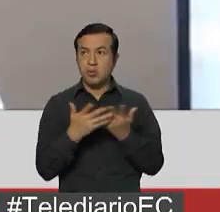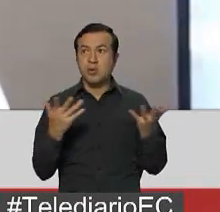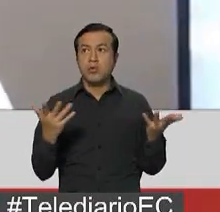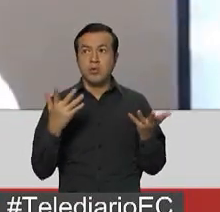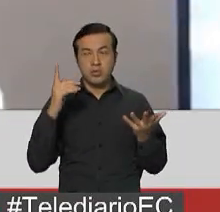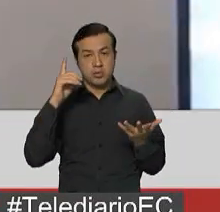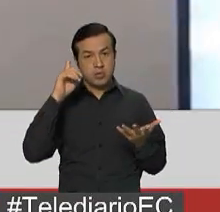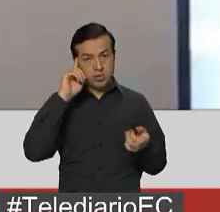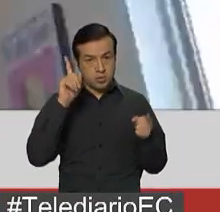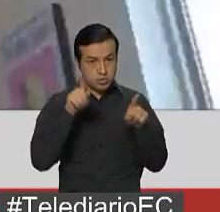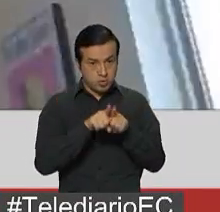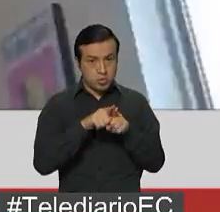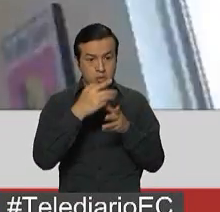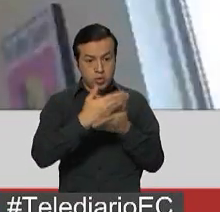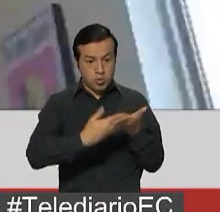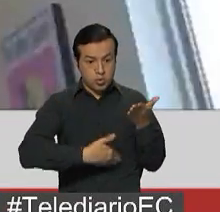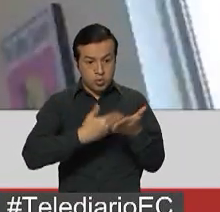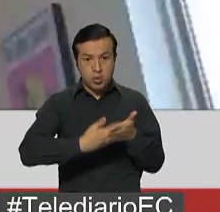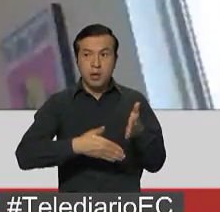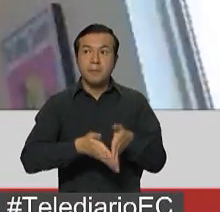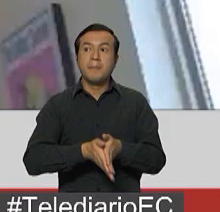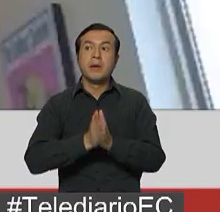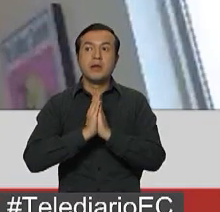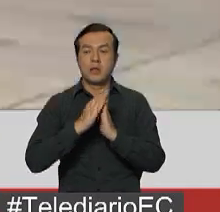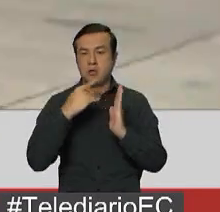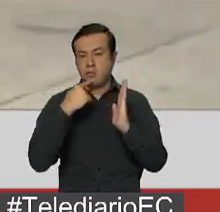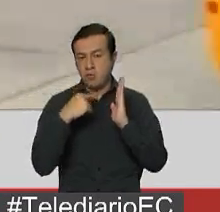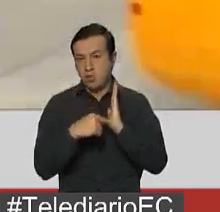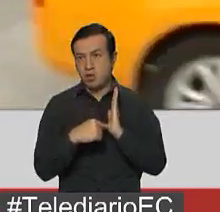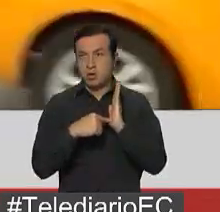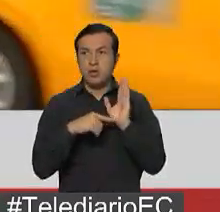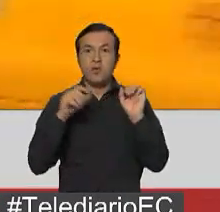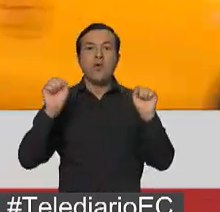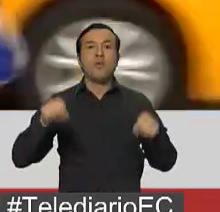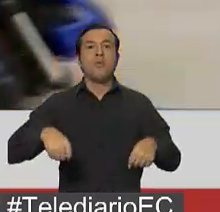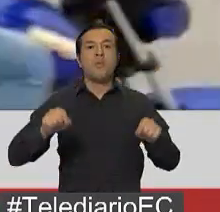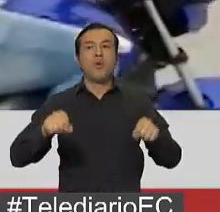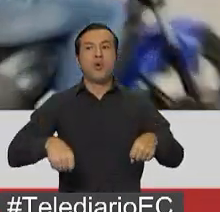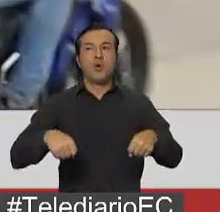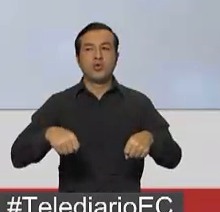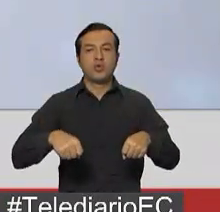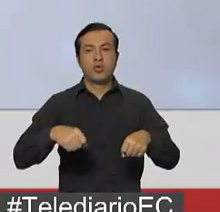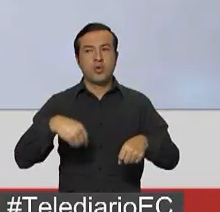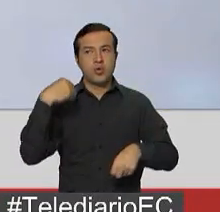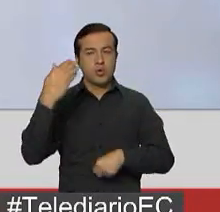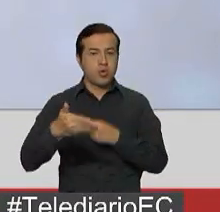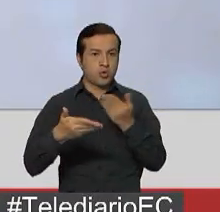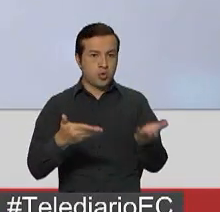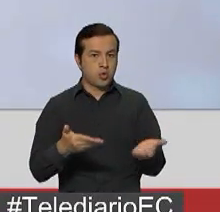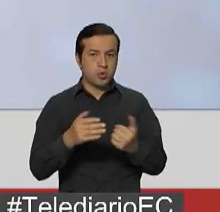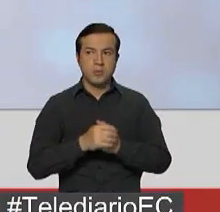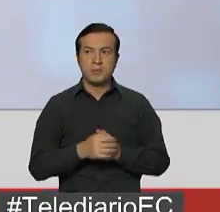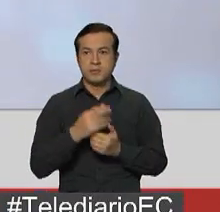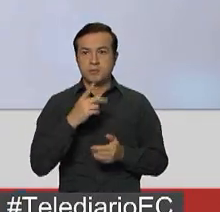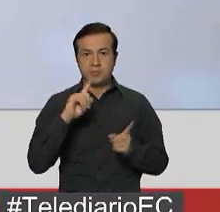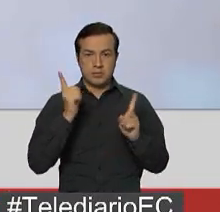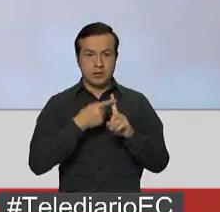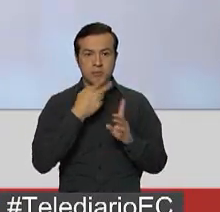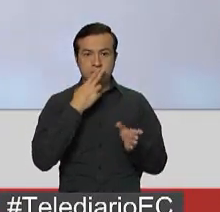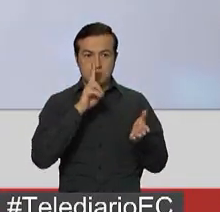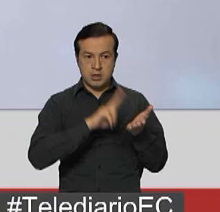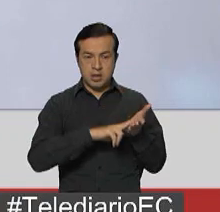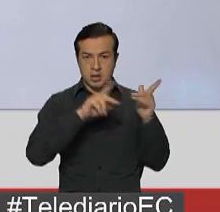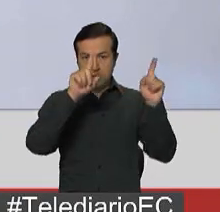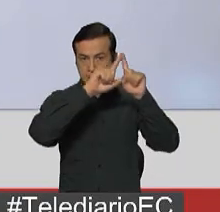acordar los documentos que se van a solicitar por ejemplo a los son motorizados que hacen de libri con una carta de la empresa que lo ha